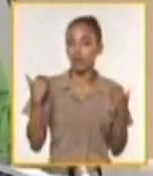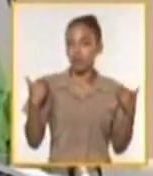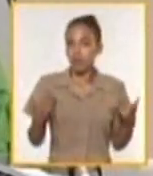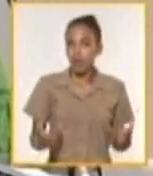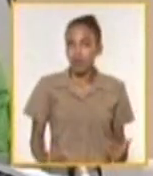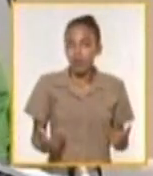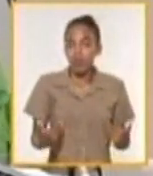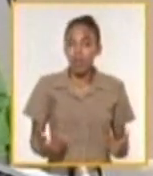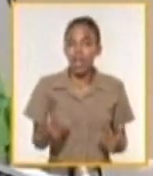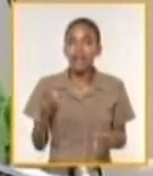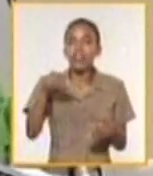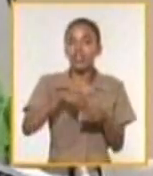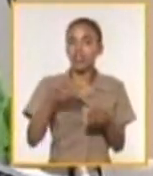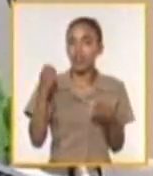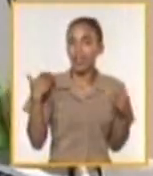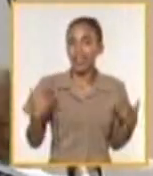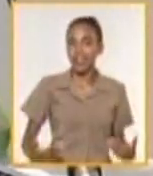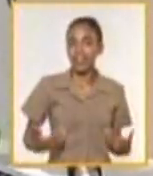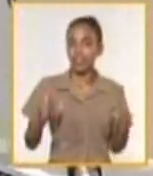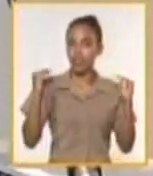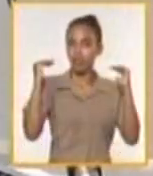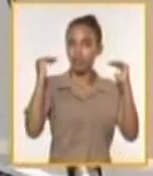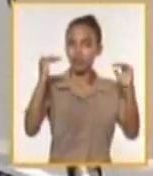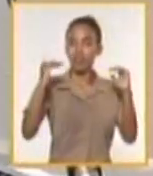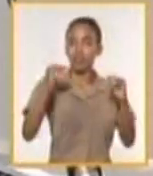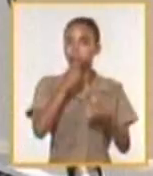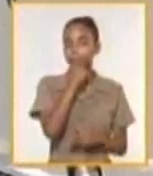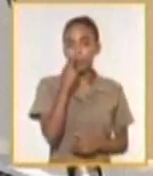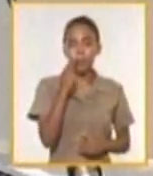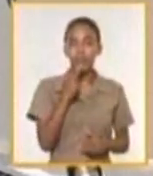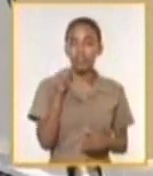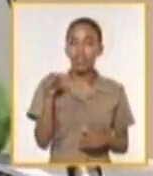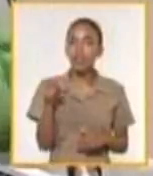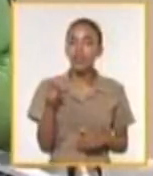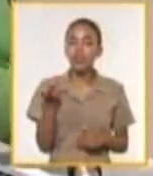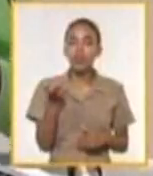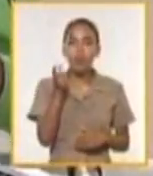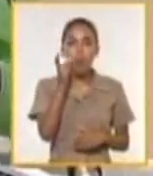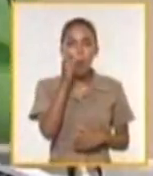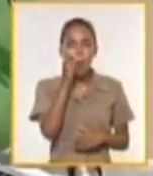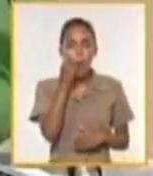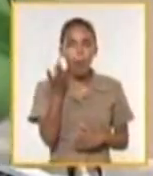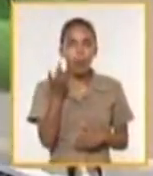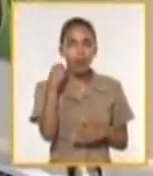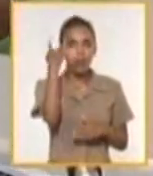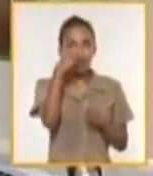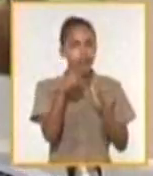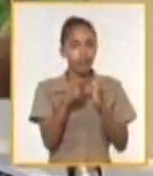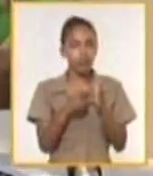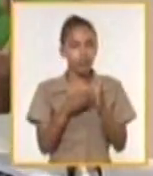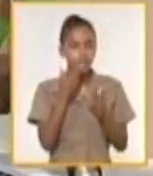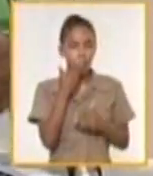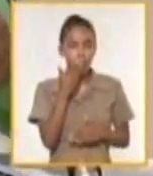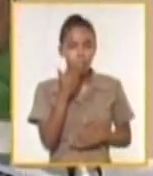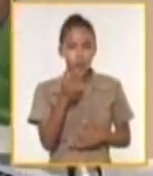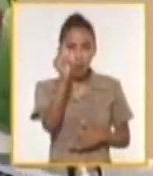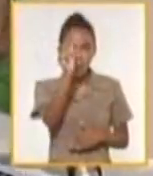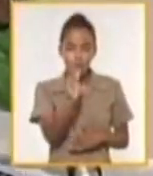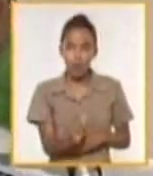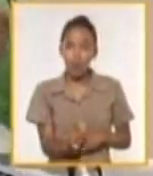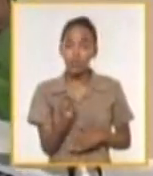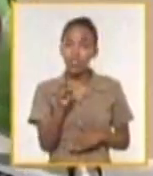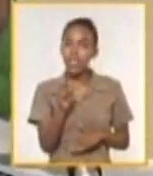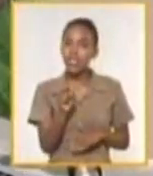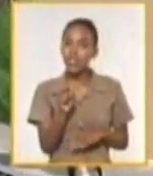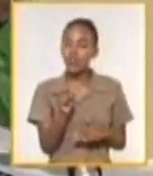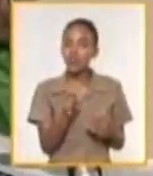la ética y la moral de Martí. Hart es un hombre bueno, y esa condición de hombre bueno lo lleva